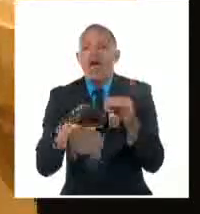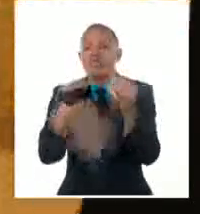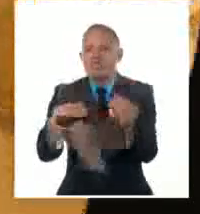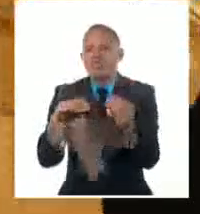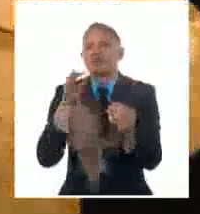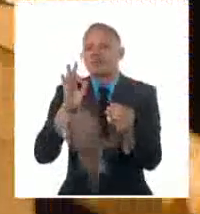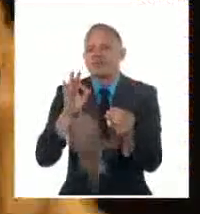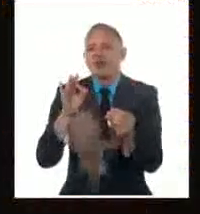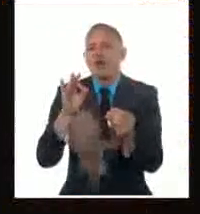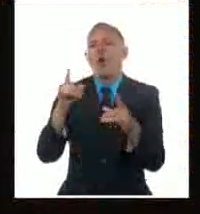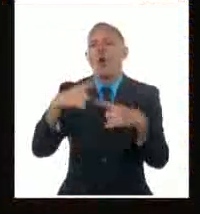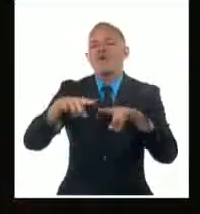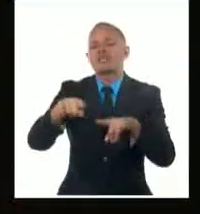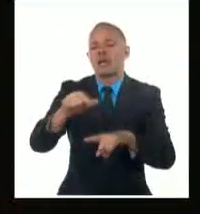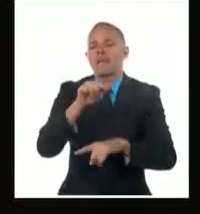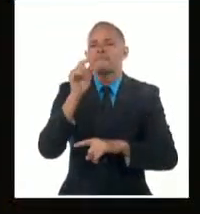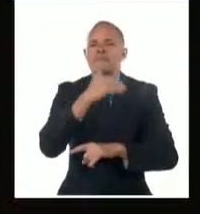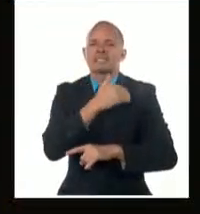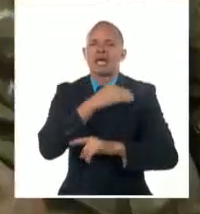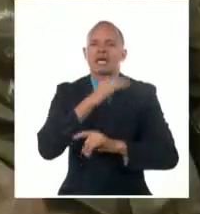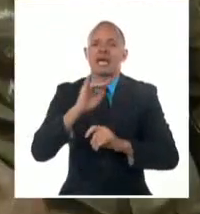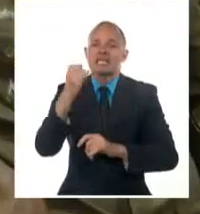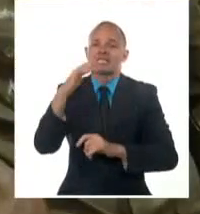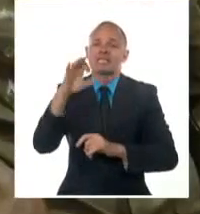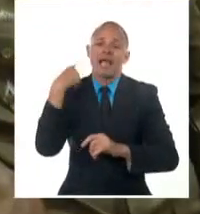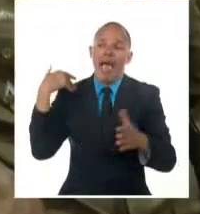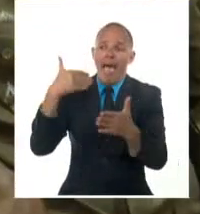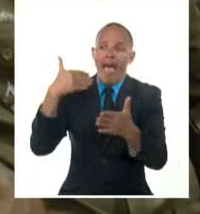militar con 6 décadas al servicio de la